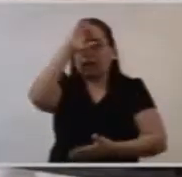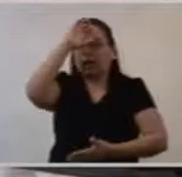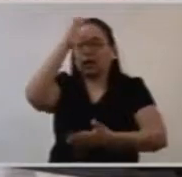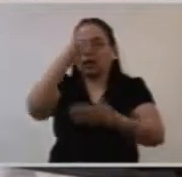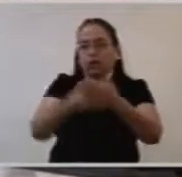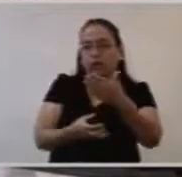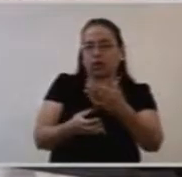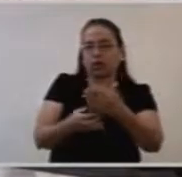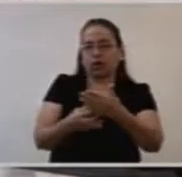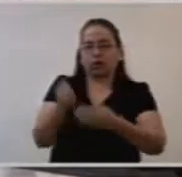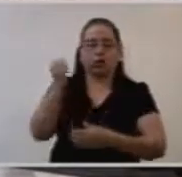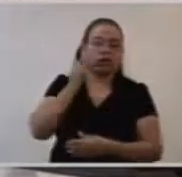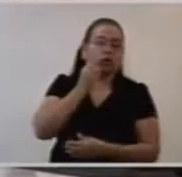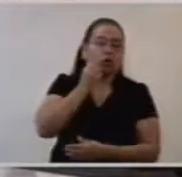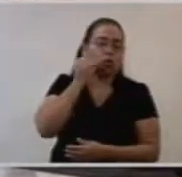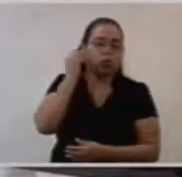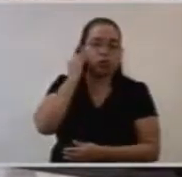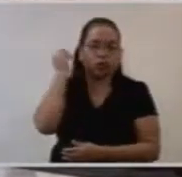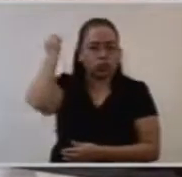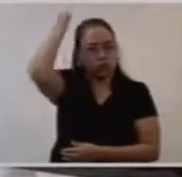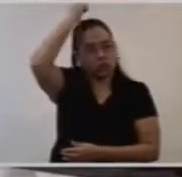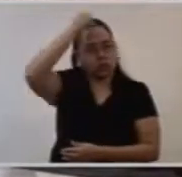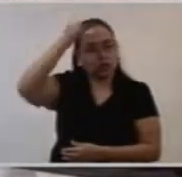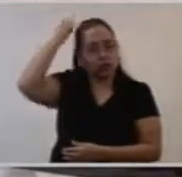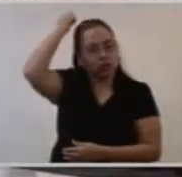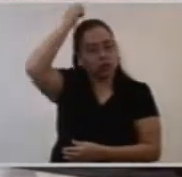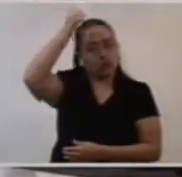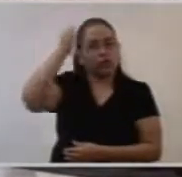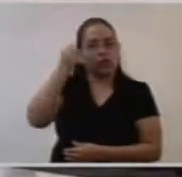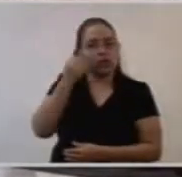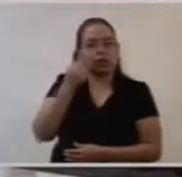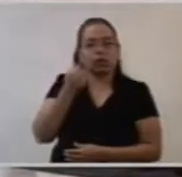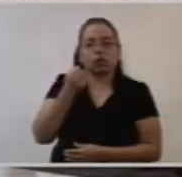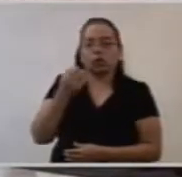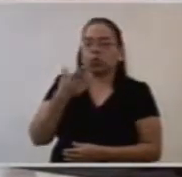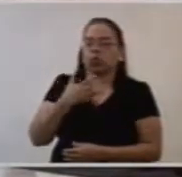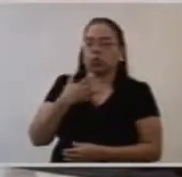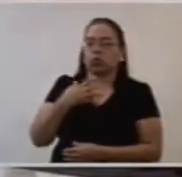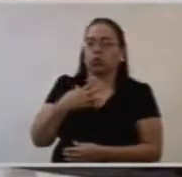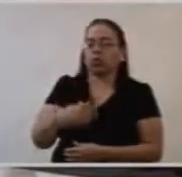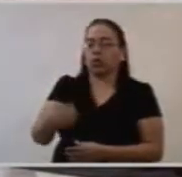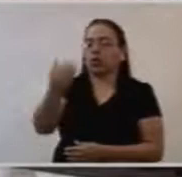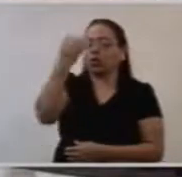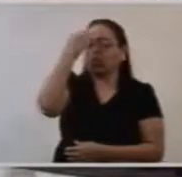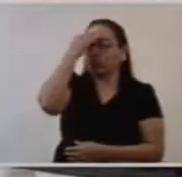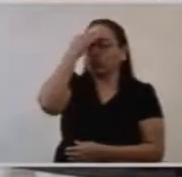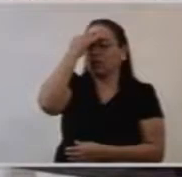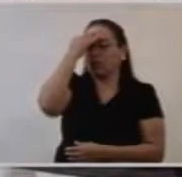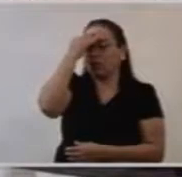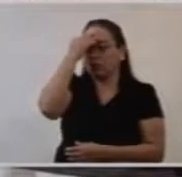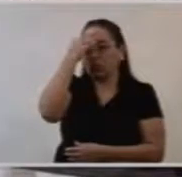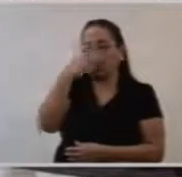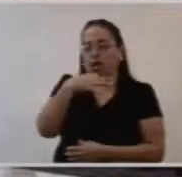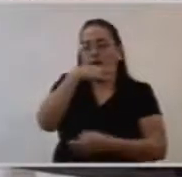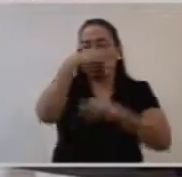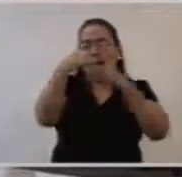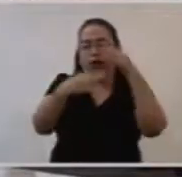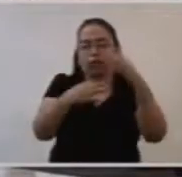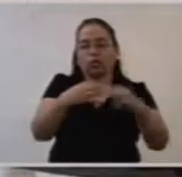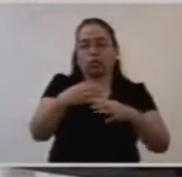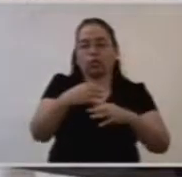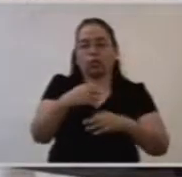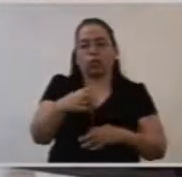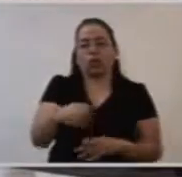sus pastores, podamos estar a la altura del Evangelio y sepamos actuar